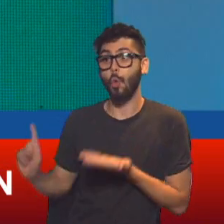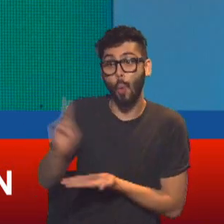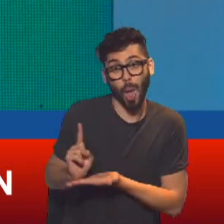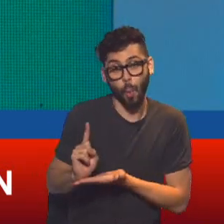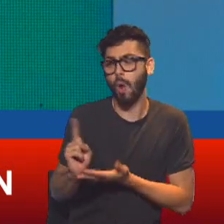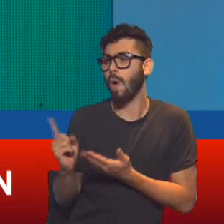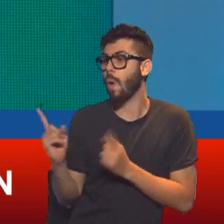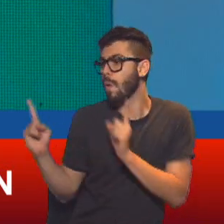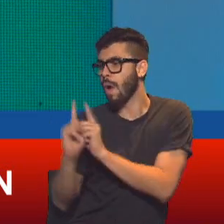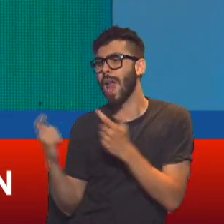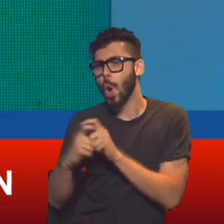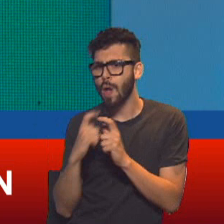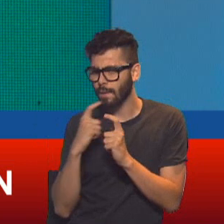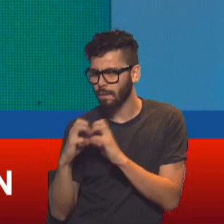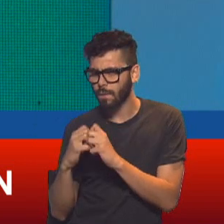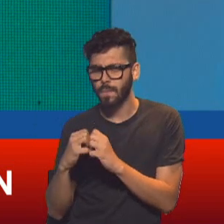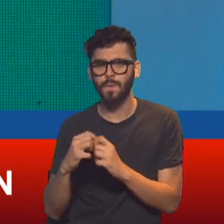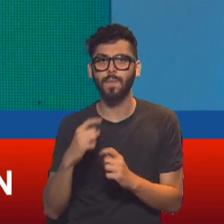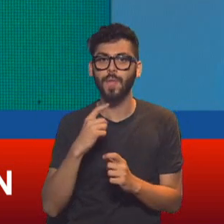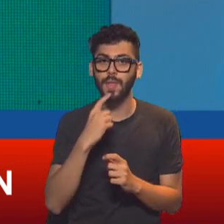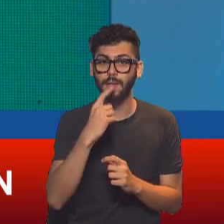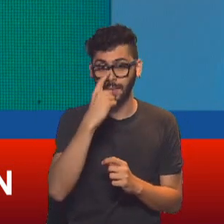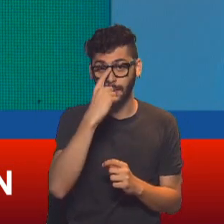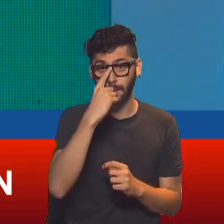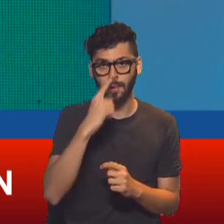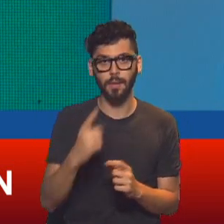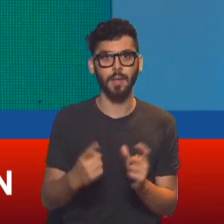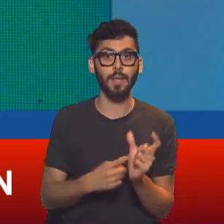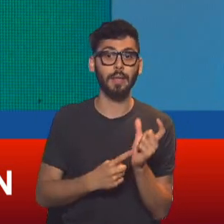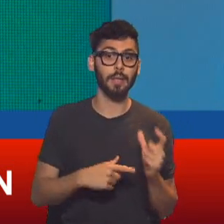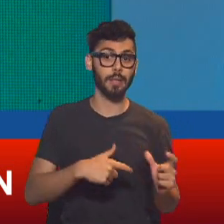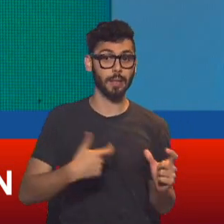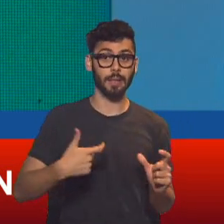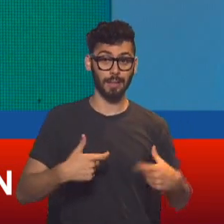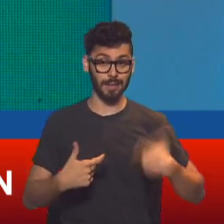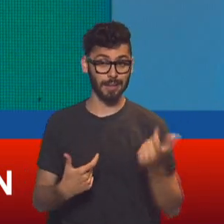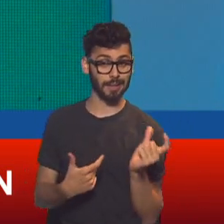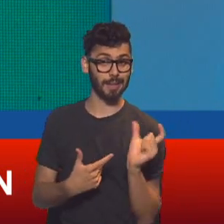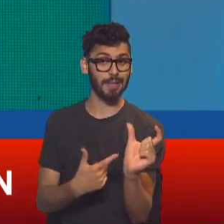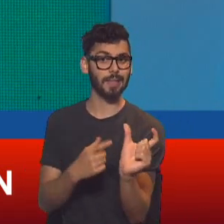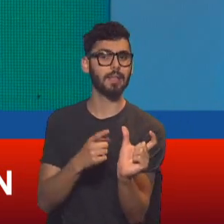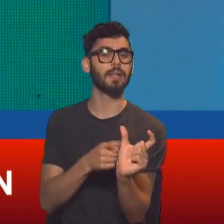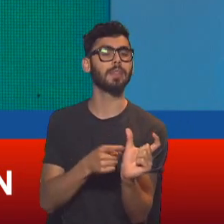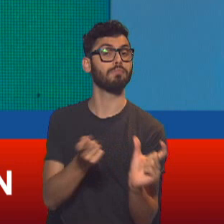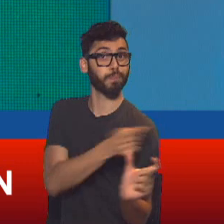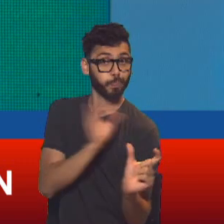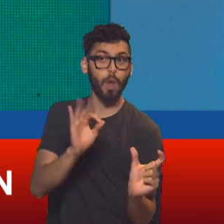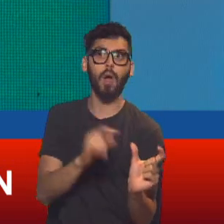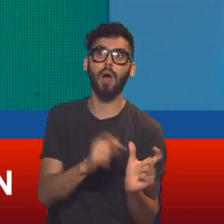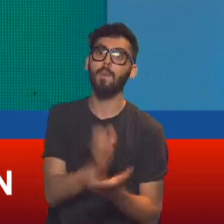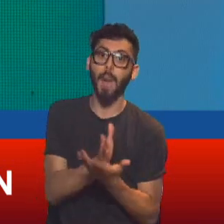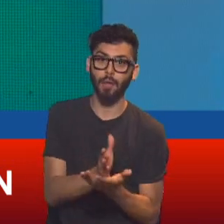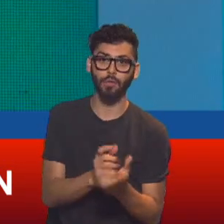habló concretamente de un pase más rígido que el que rige ahora, donde quedarían únicamente exceptuados el